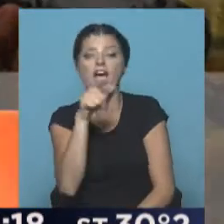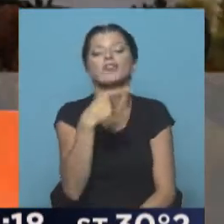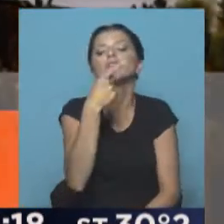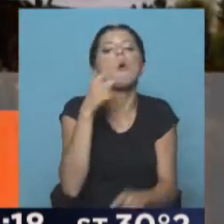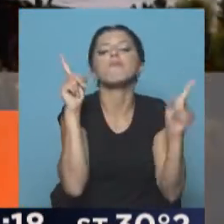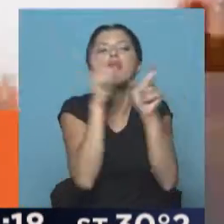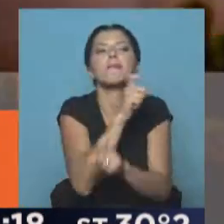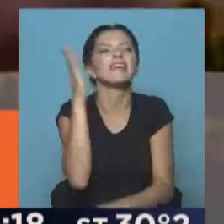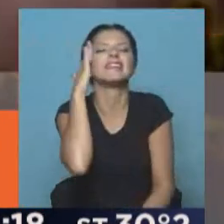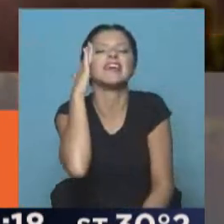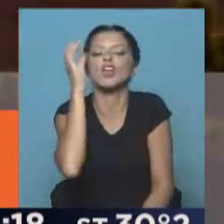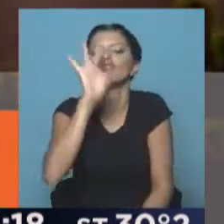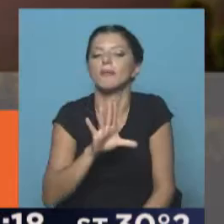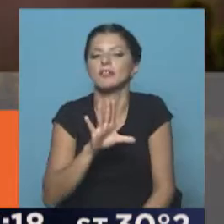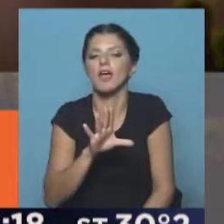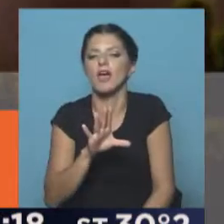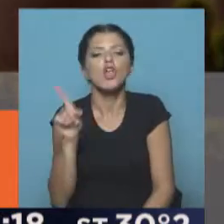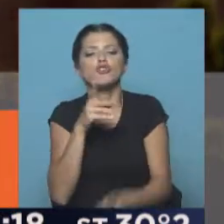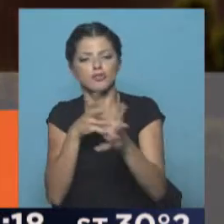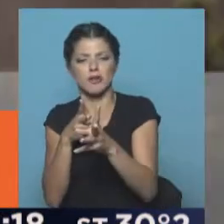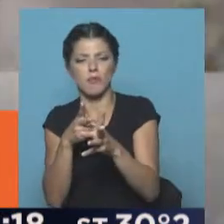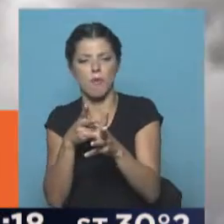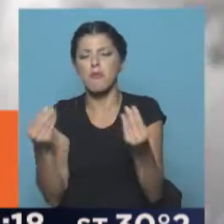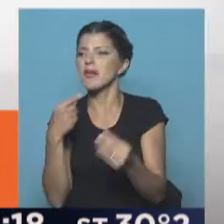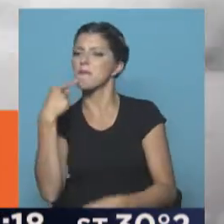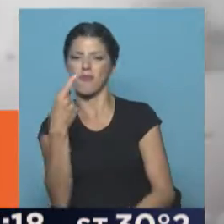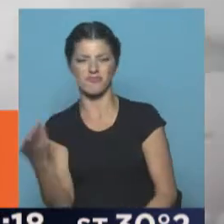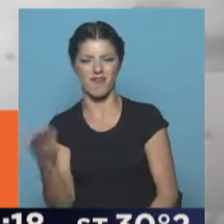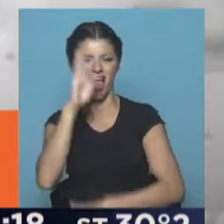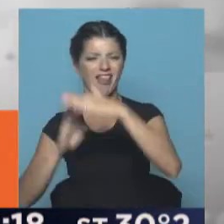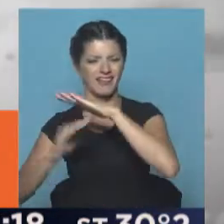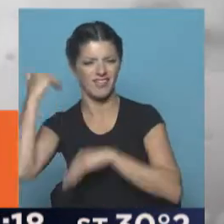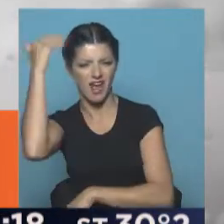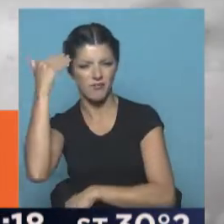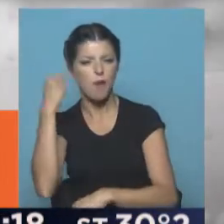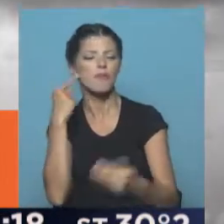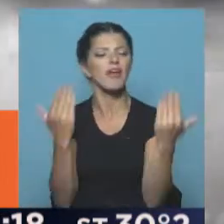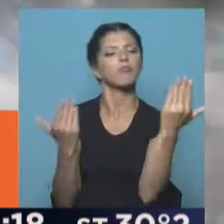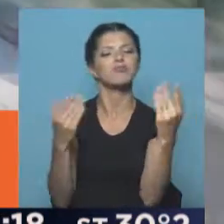psiquiátrico. Sí. O sea, ¿por qué en un caso es terrorismo y en el otro caso un problema psiquiátrico? ¿Por qué en un caso es un problema político,